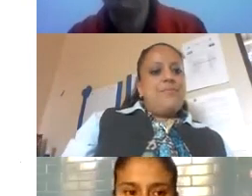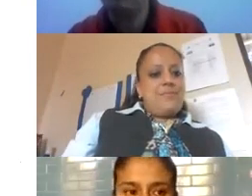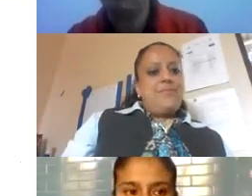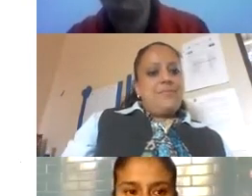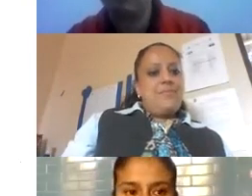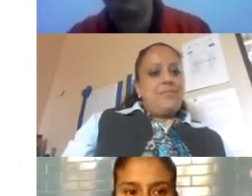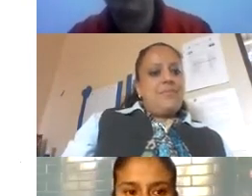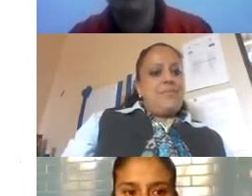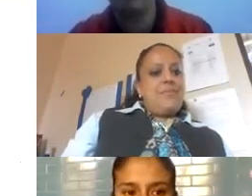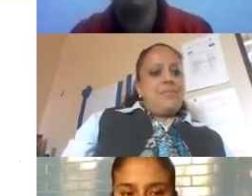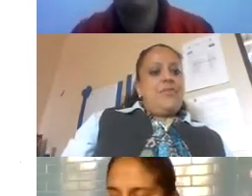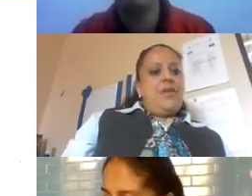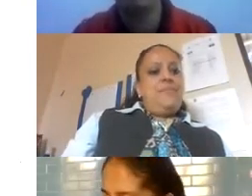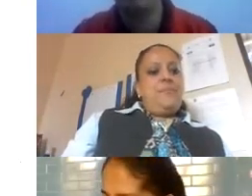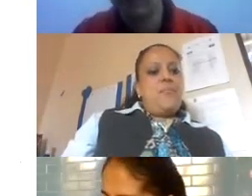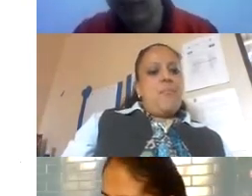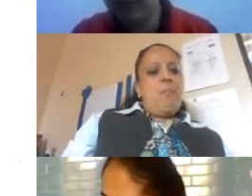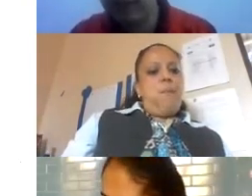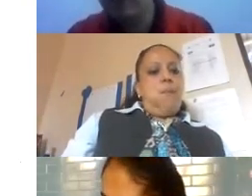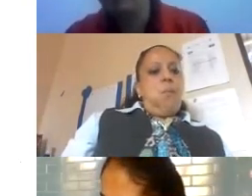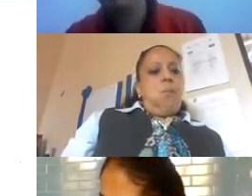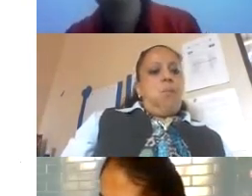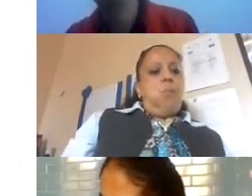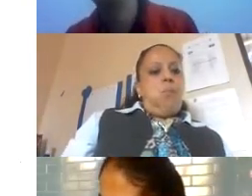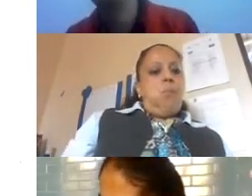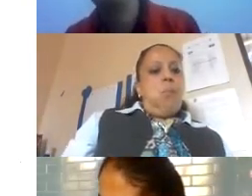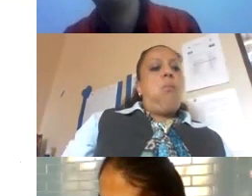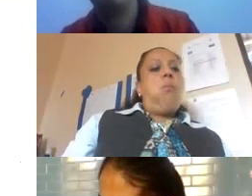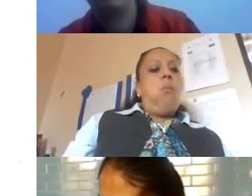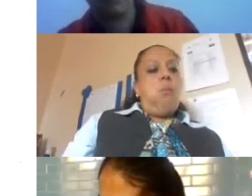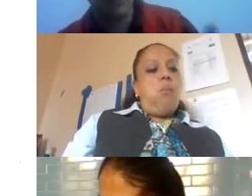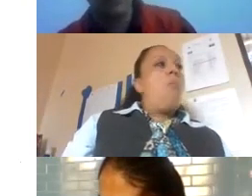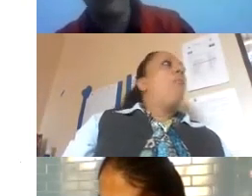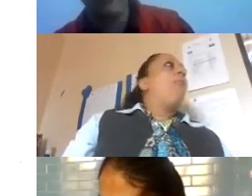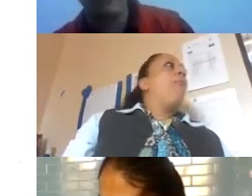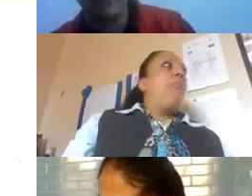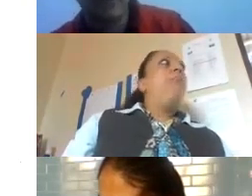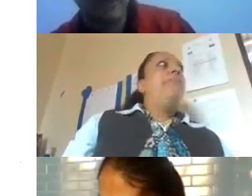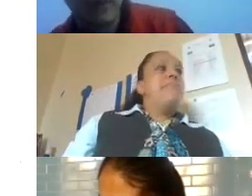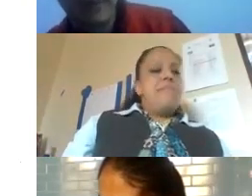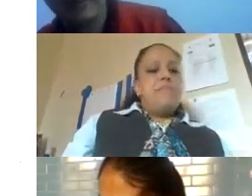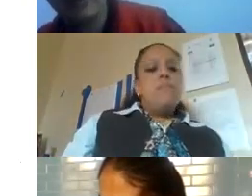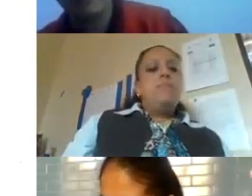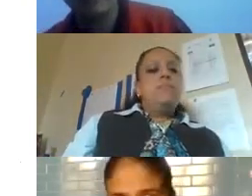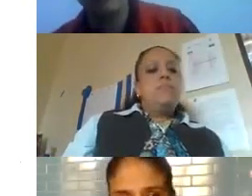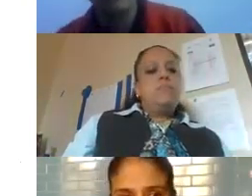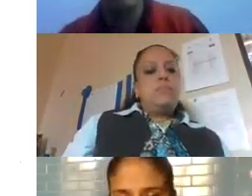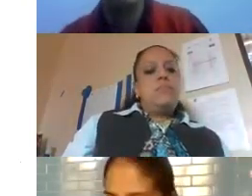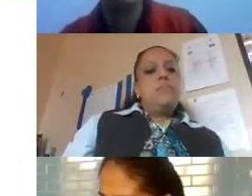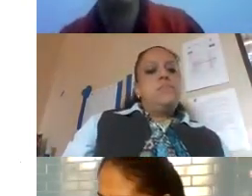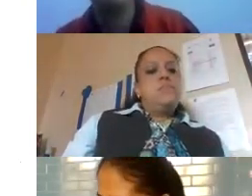cáusticos, lo que se recomienda es hacer no un lavado como tal, como lo habían comentado hace un